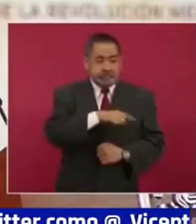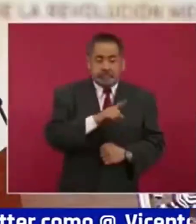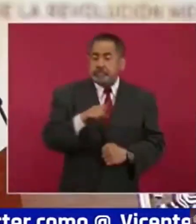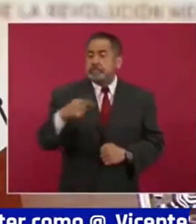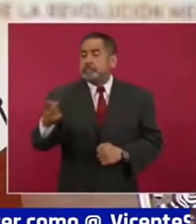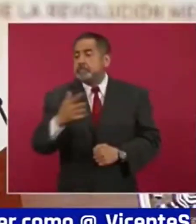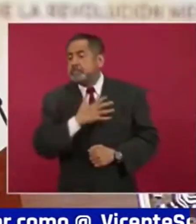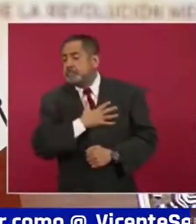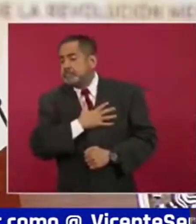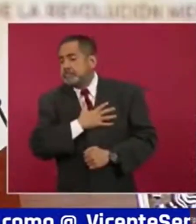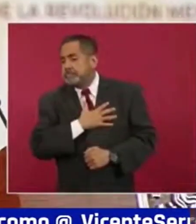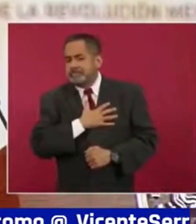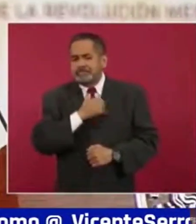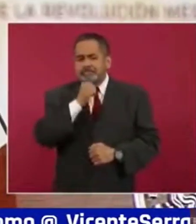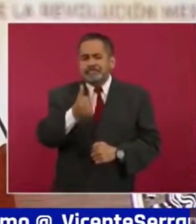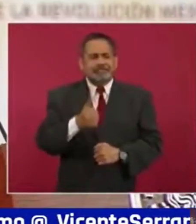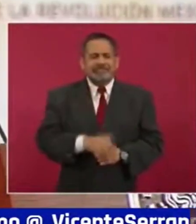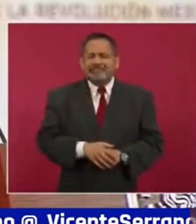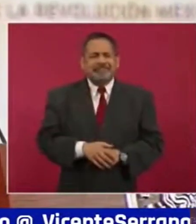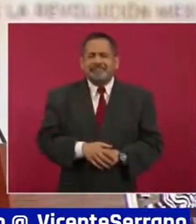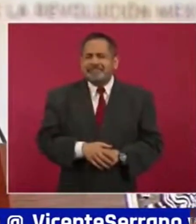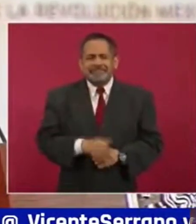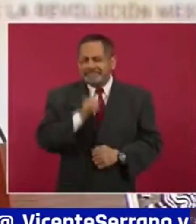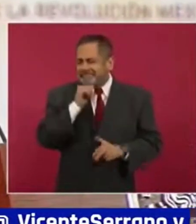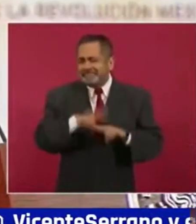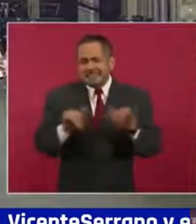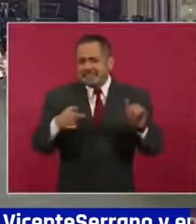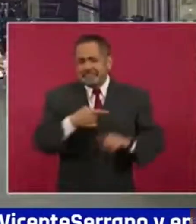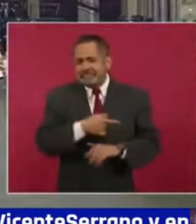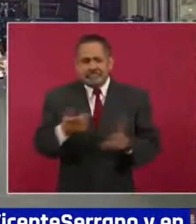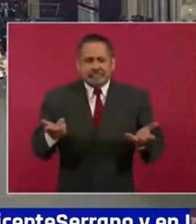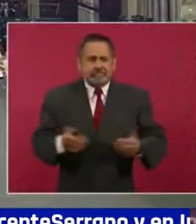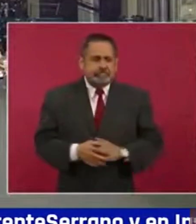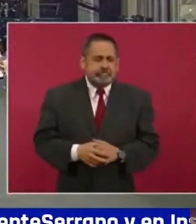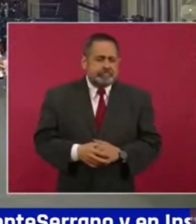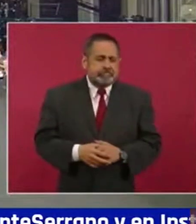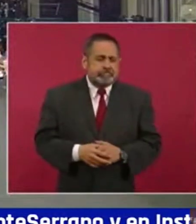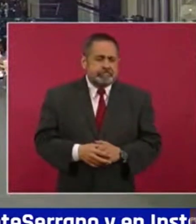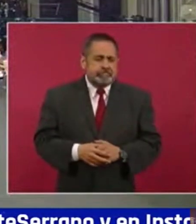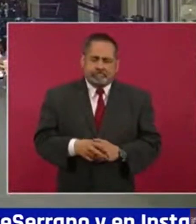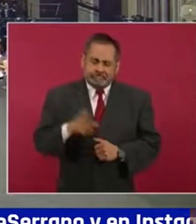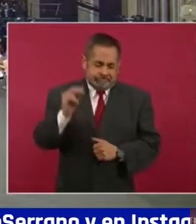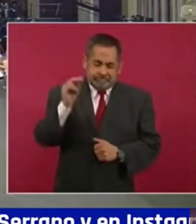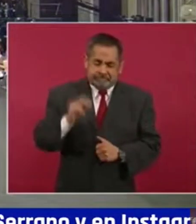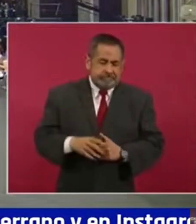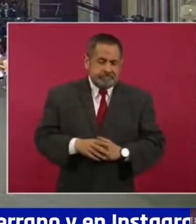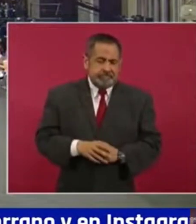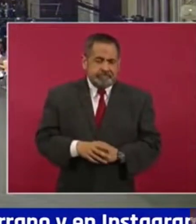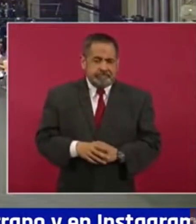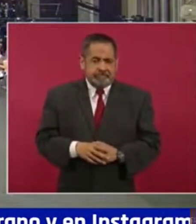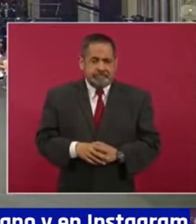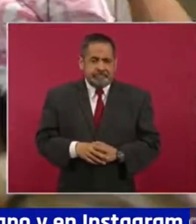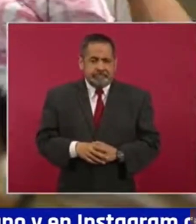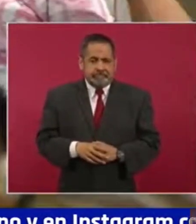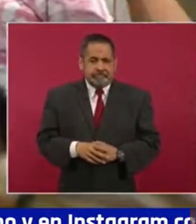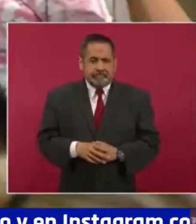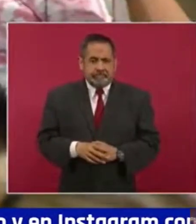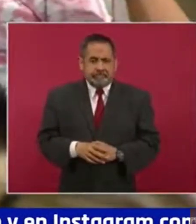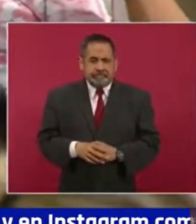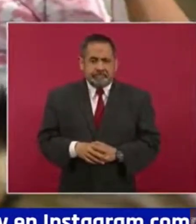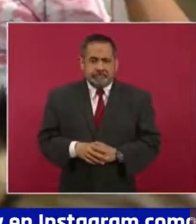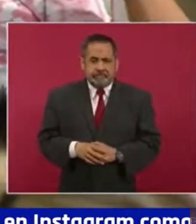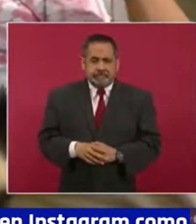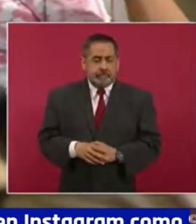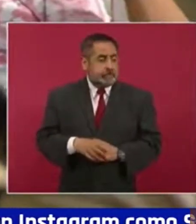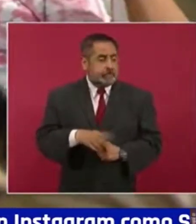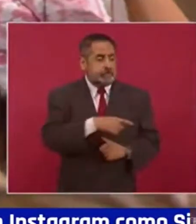participación ciudadana, pero además la publicidad no estaría ya en manos de Ciro Murayama o